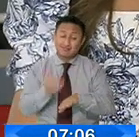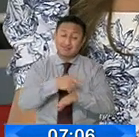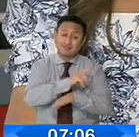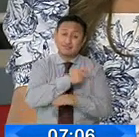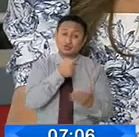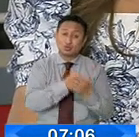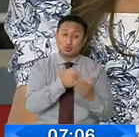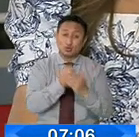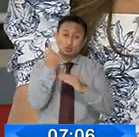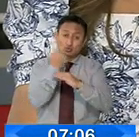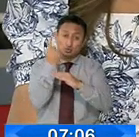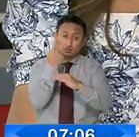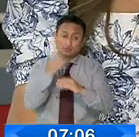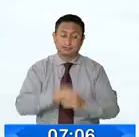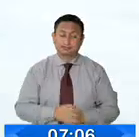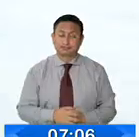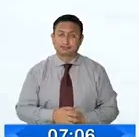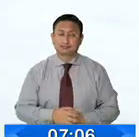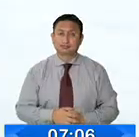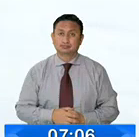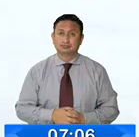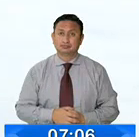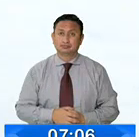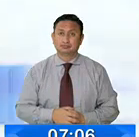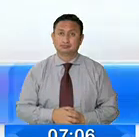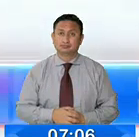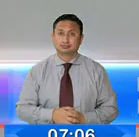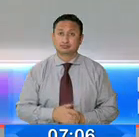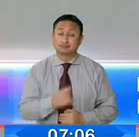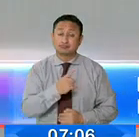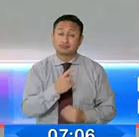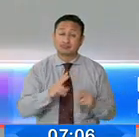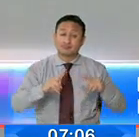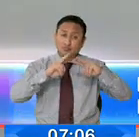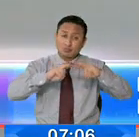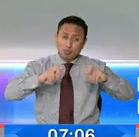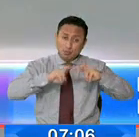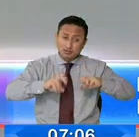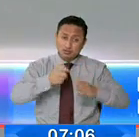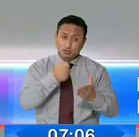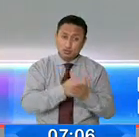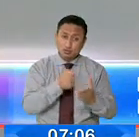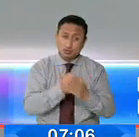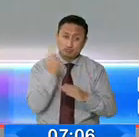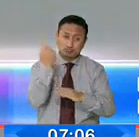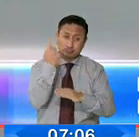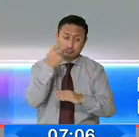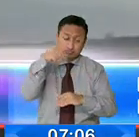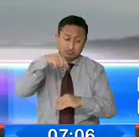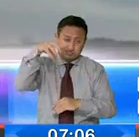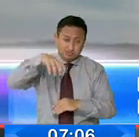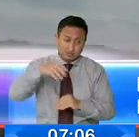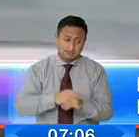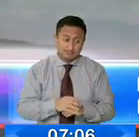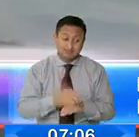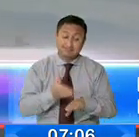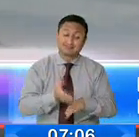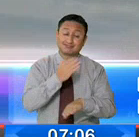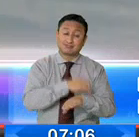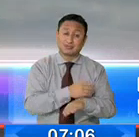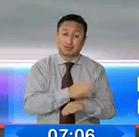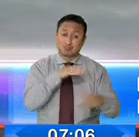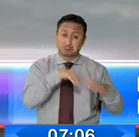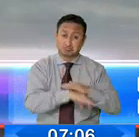los helicópteros DRUF. La investigación sobre la adquisición de helicópteros DRUF por parte del Estado ecuatoriano fue desestimada y archivada